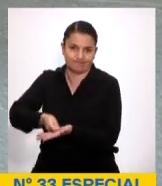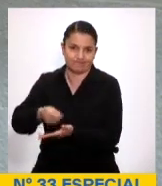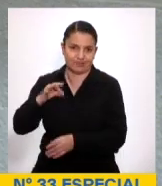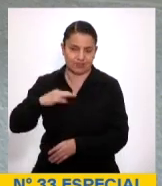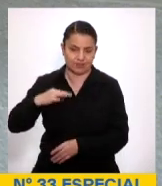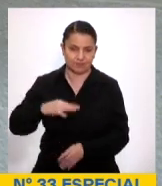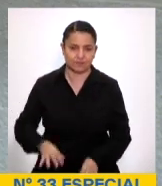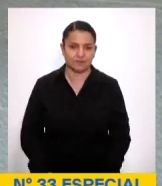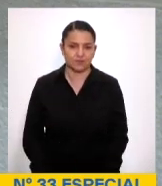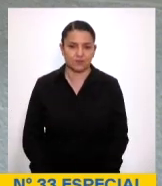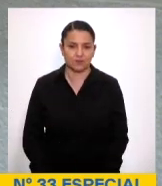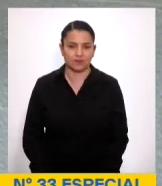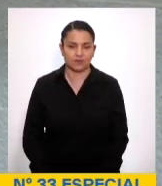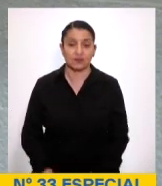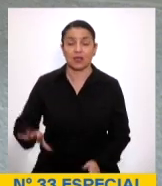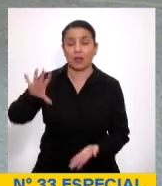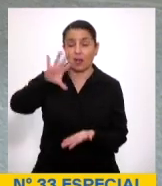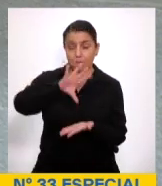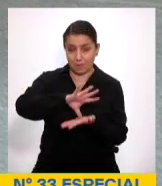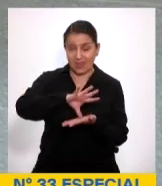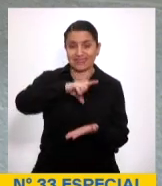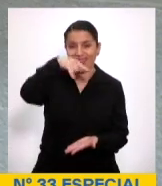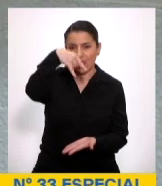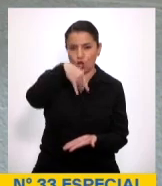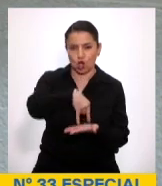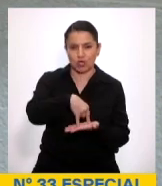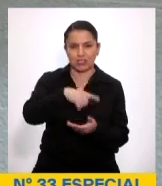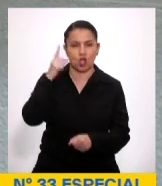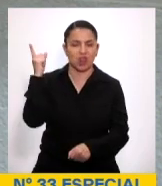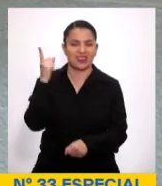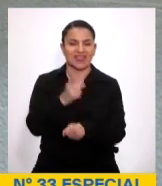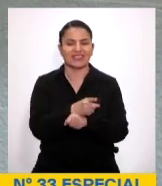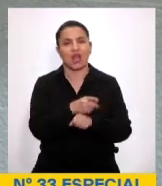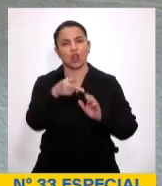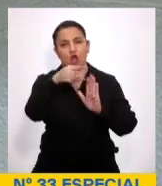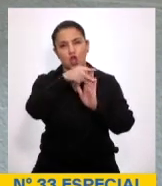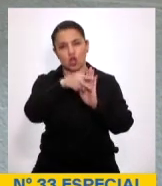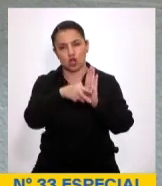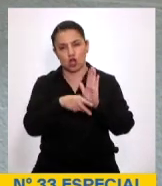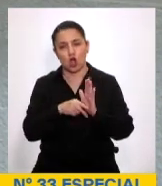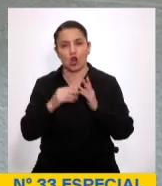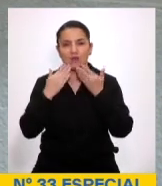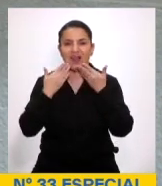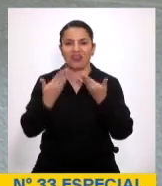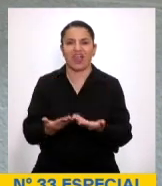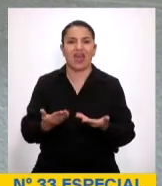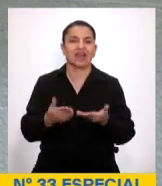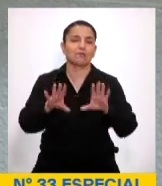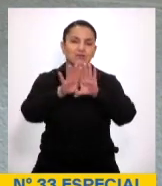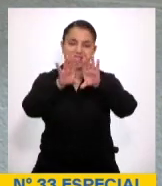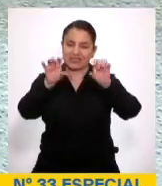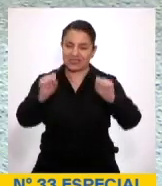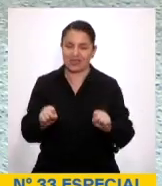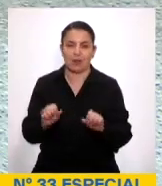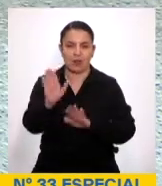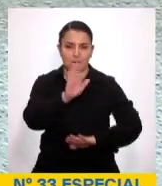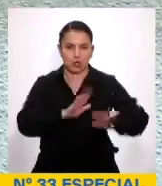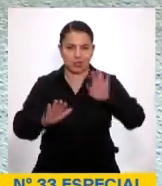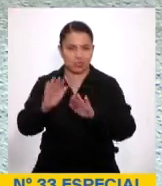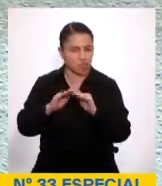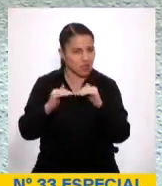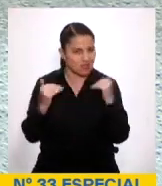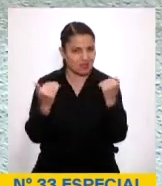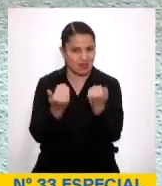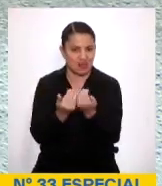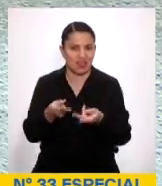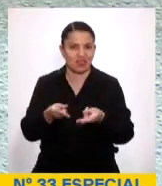finalmente el país y el congreso ha dictado normas destinadas a dotar al país de un sistema de protección integral de los derechos de los niños